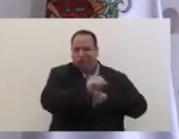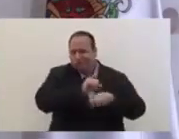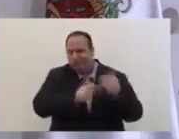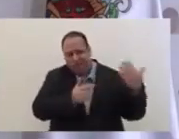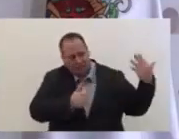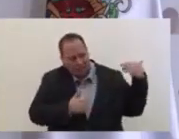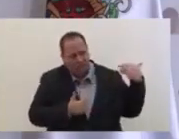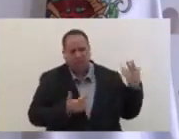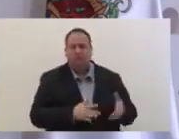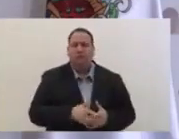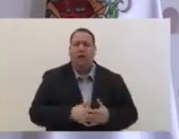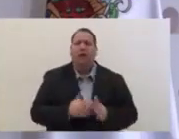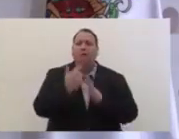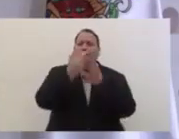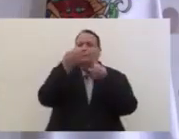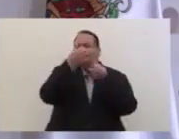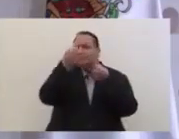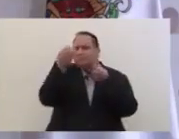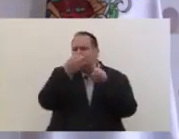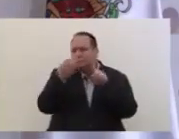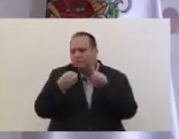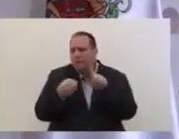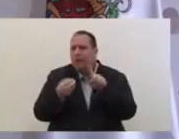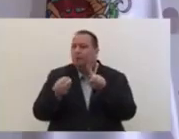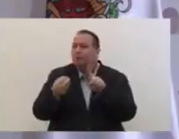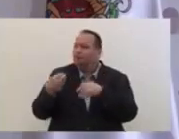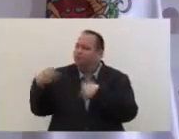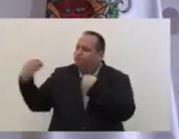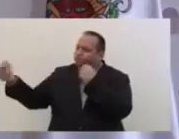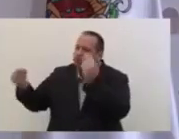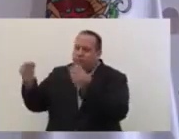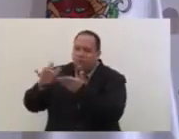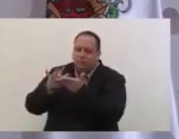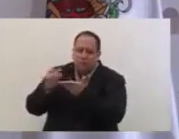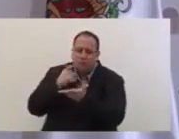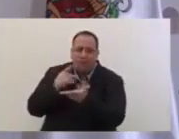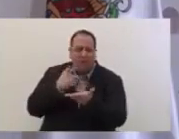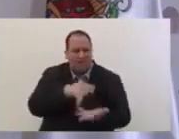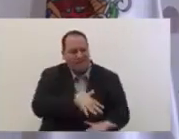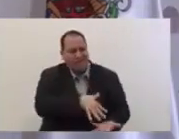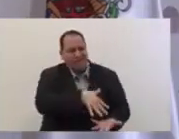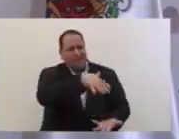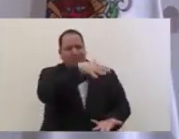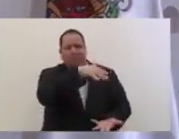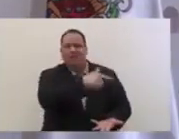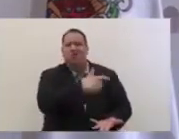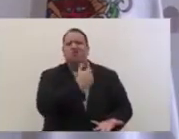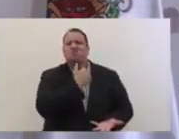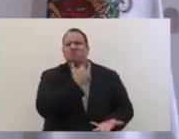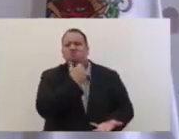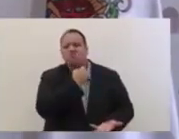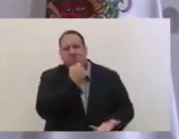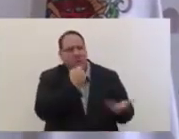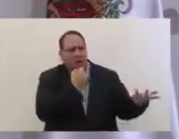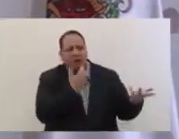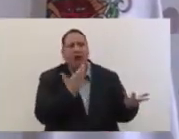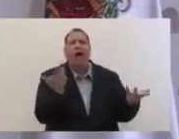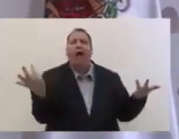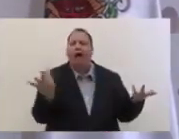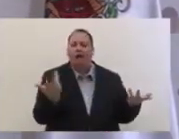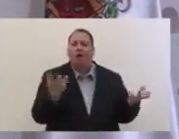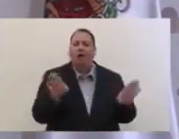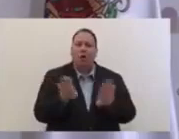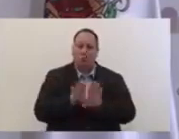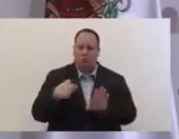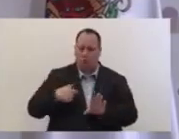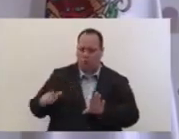ya se está haciendo el protocolo correspondiente también para estos medicamentos caducos, lo que se tiene que hacer por